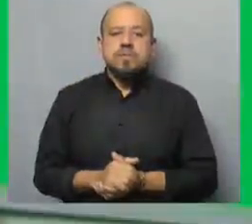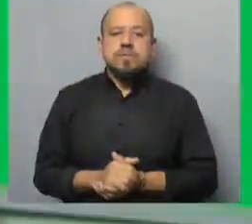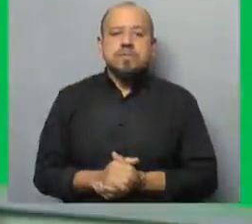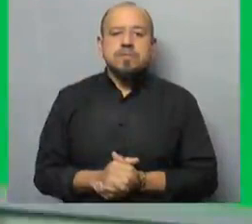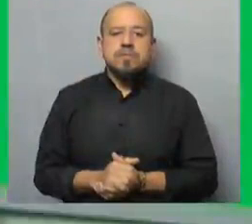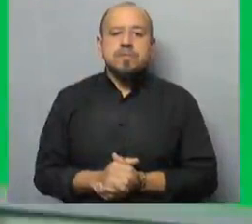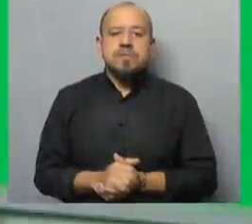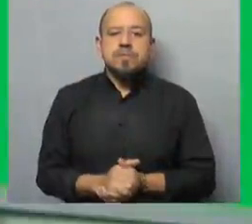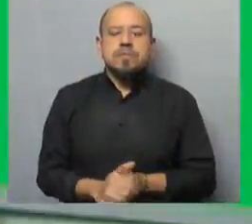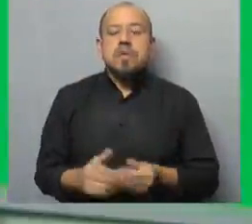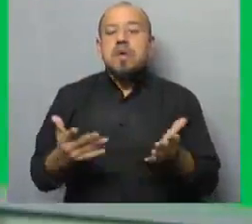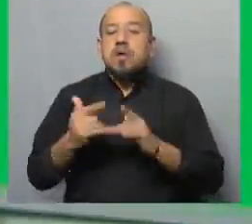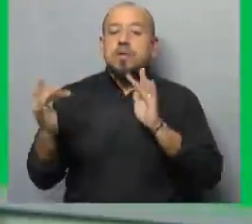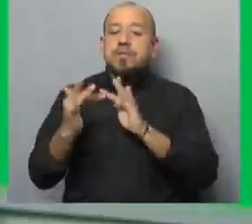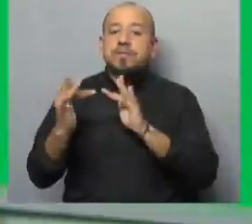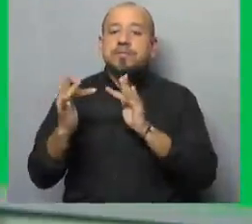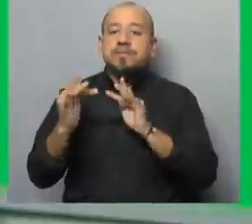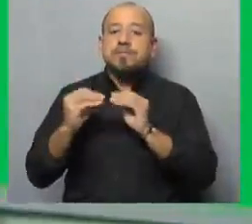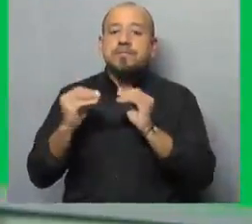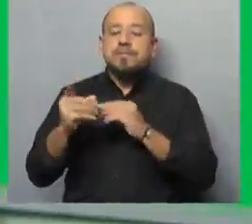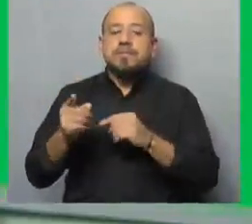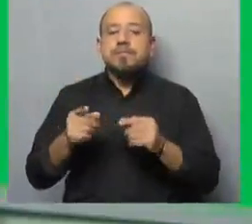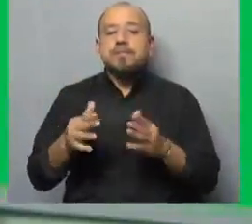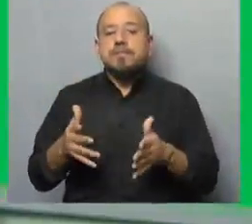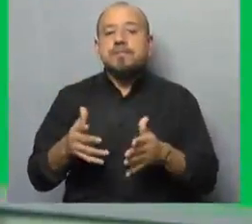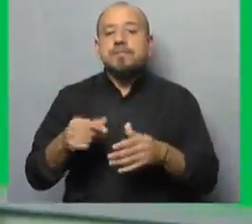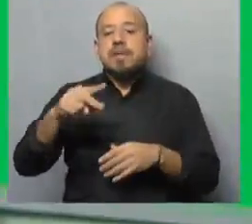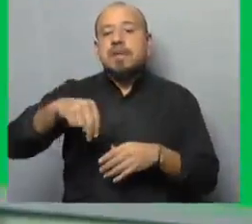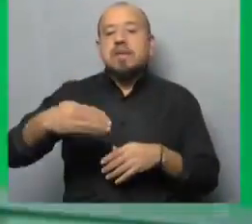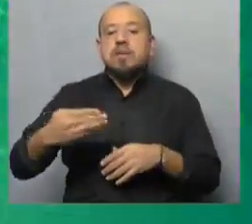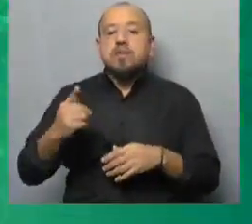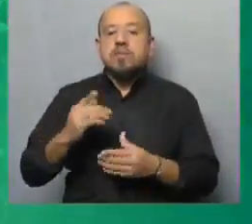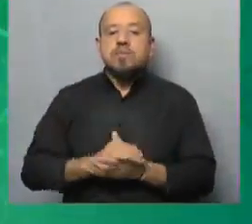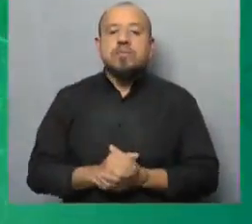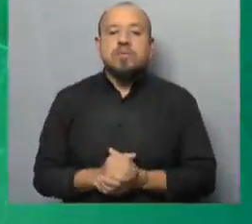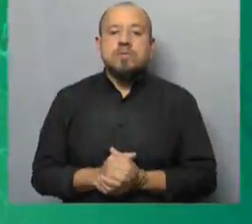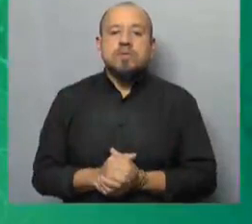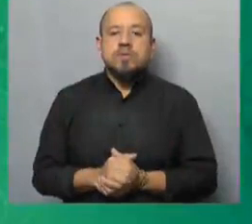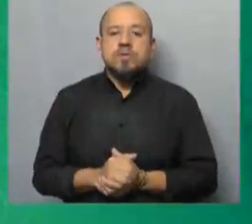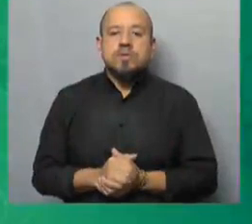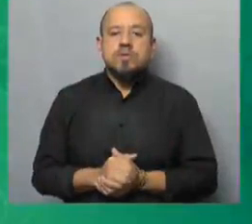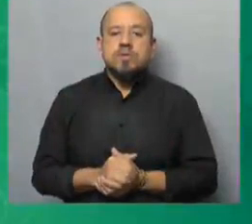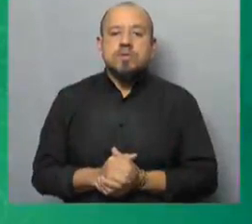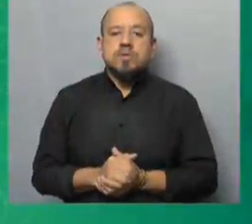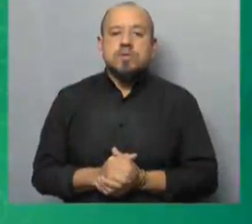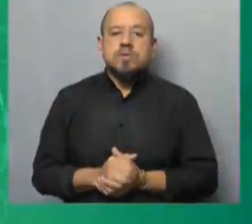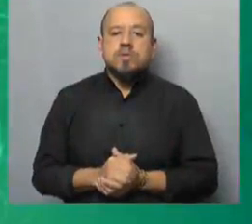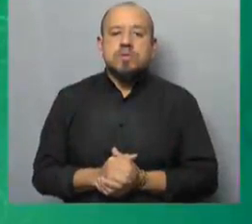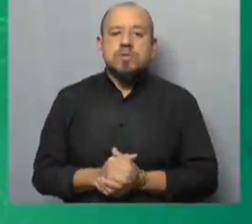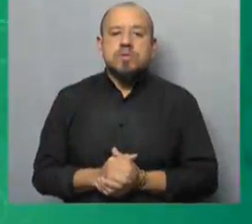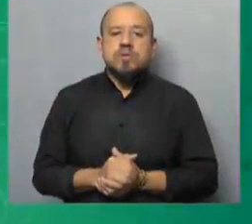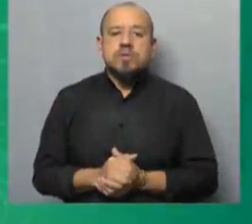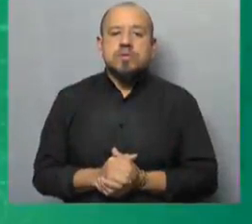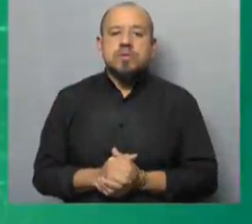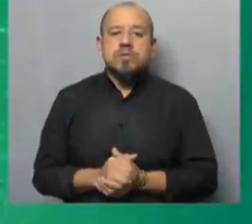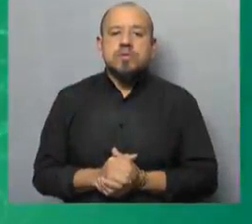no hacemos ahora que está trabajando en nuestros periodistas es el caso de natalia de brun que está por allí en el palacio legislativo como ésta es natalia un